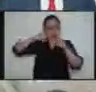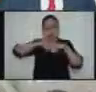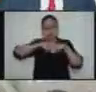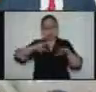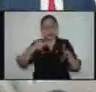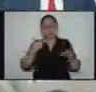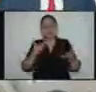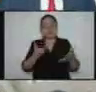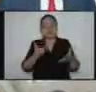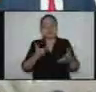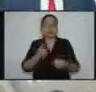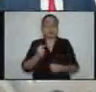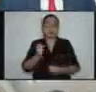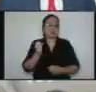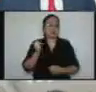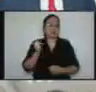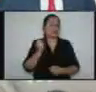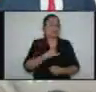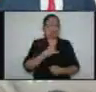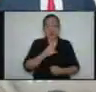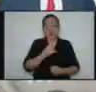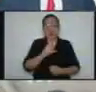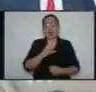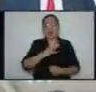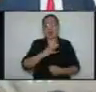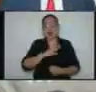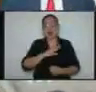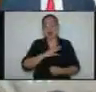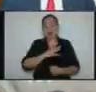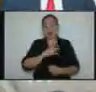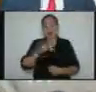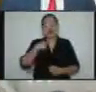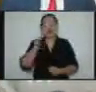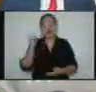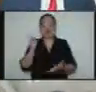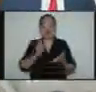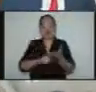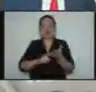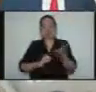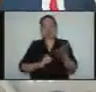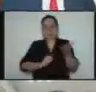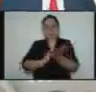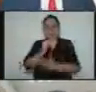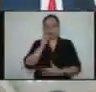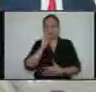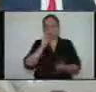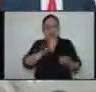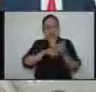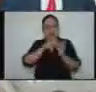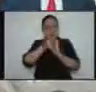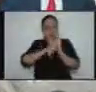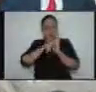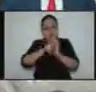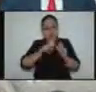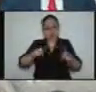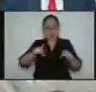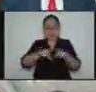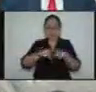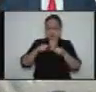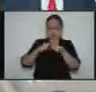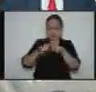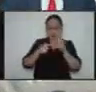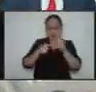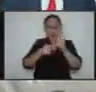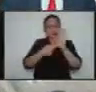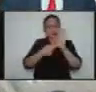que se elige ver esta película en la plataforma. Y bueno, el tema de